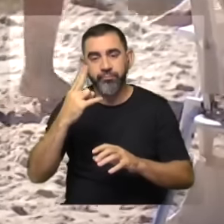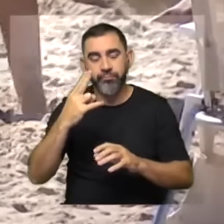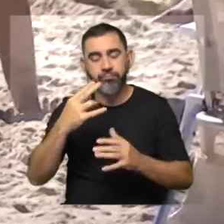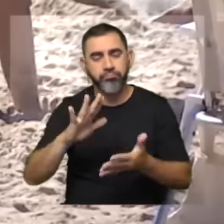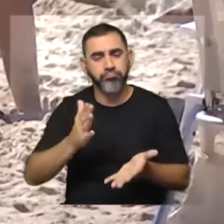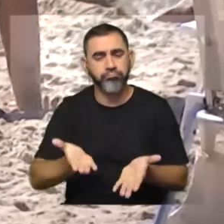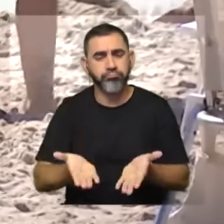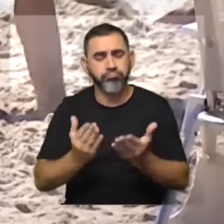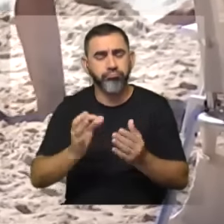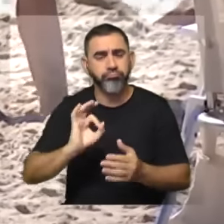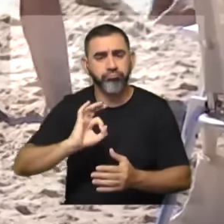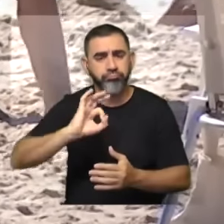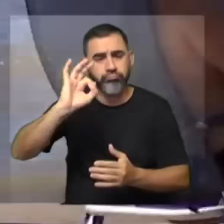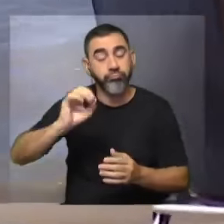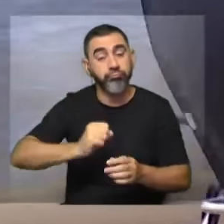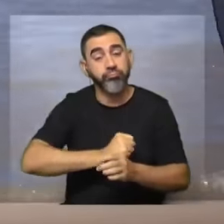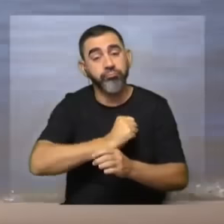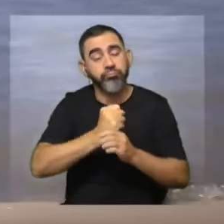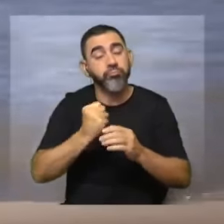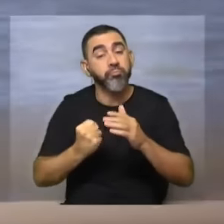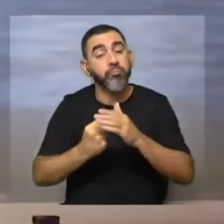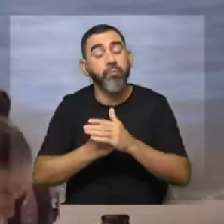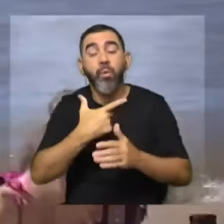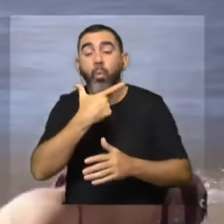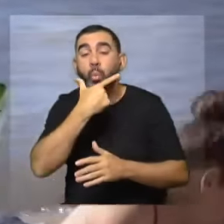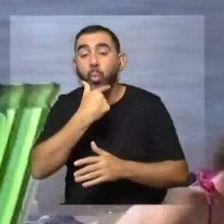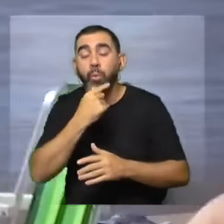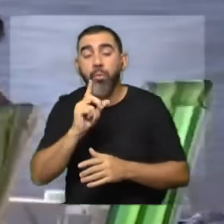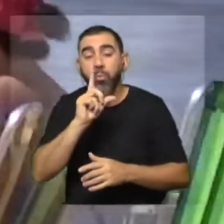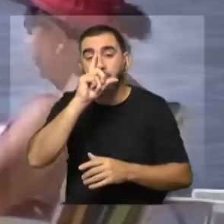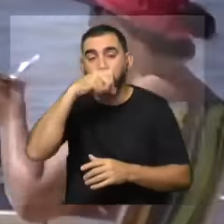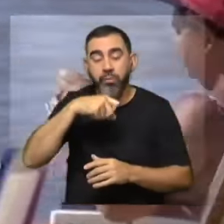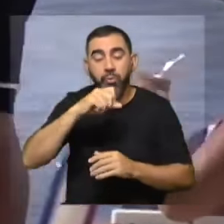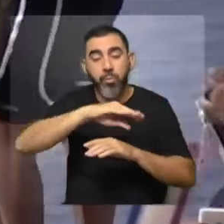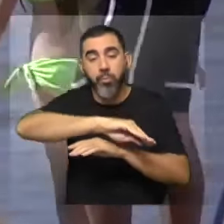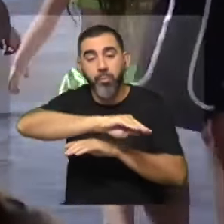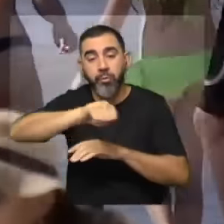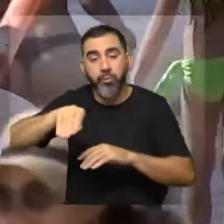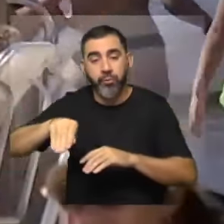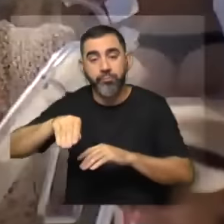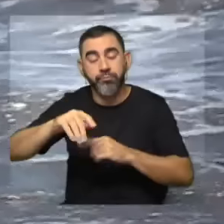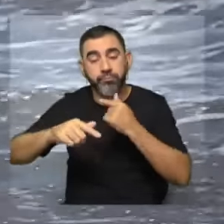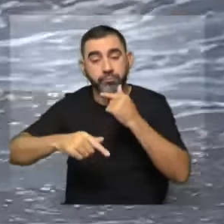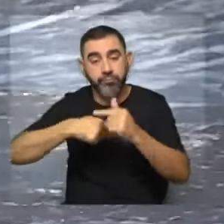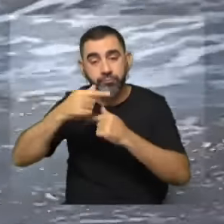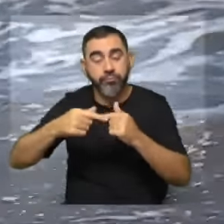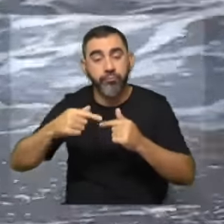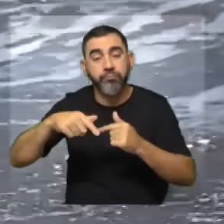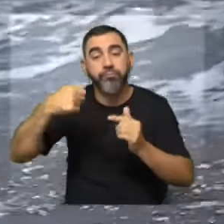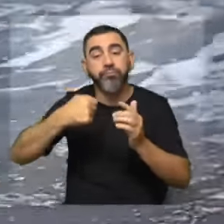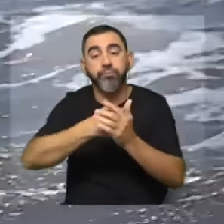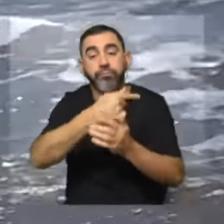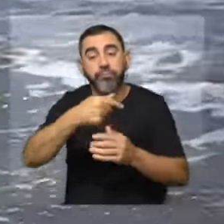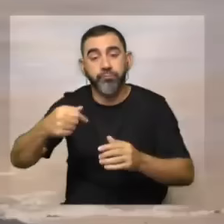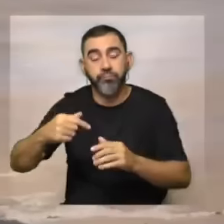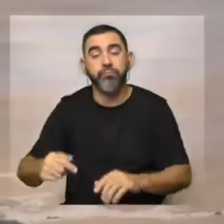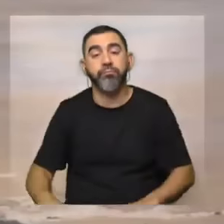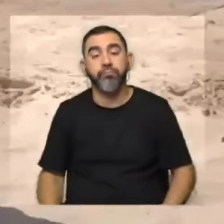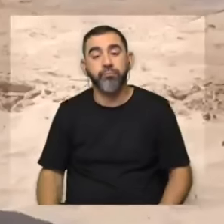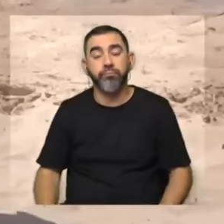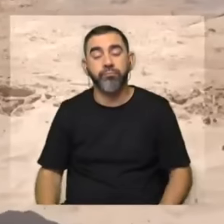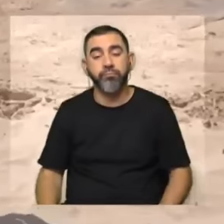aumento de las temperaturas que alcanzarán las máximas el jueves en Montevideo y zona metropolitana y continuará durante el próximo fin de semana